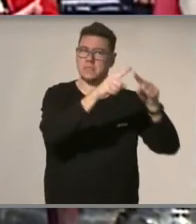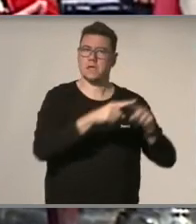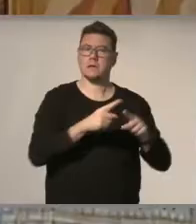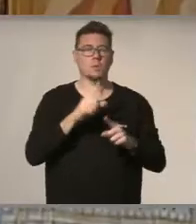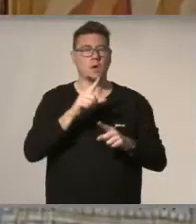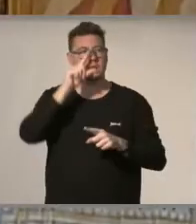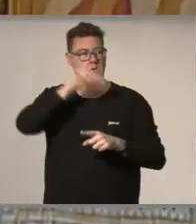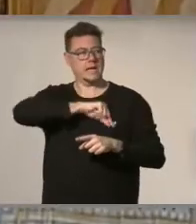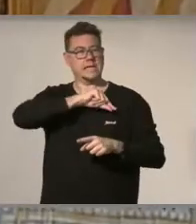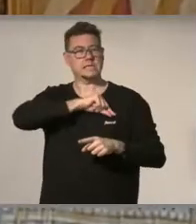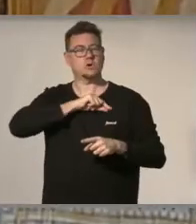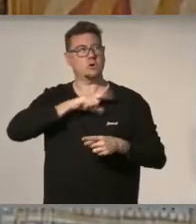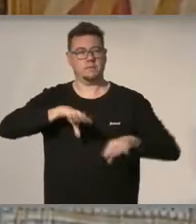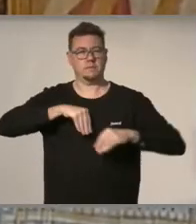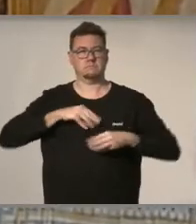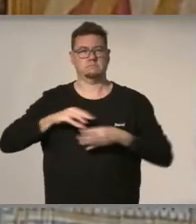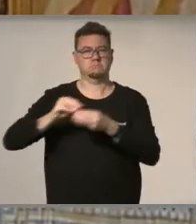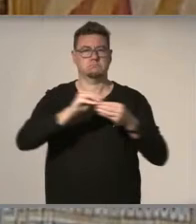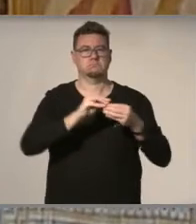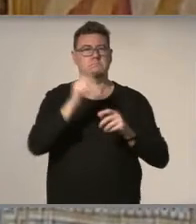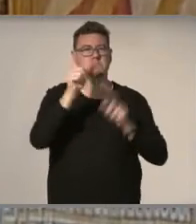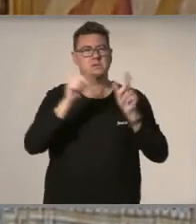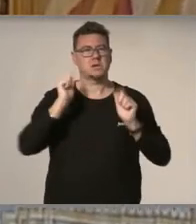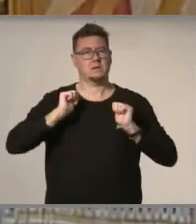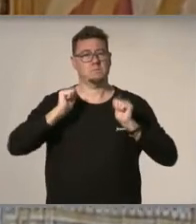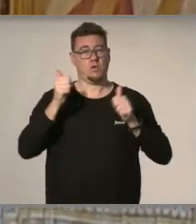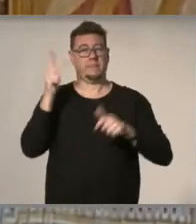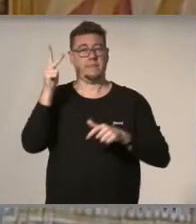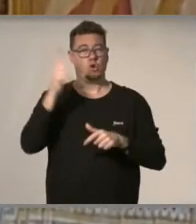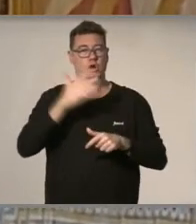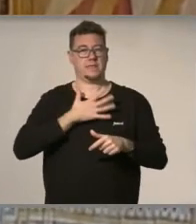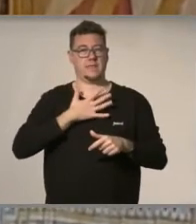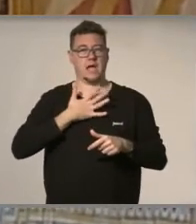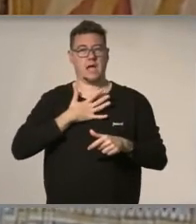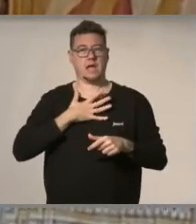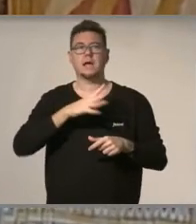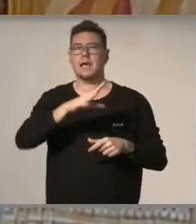ético. Lo entendieron muy bien los pioneros de nuestra democracia.